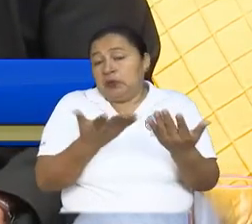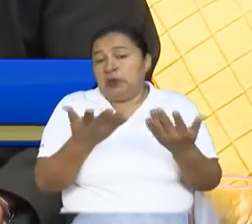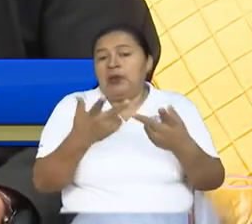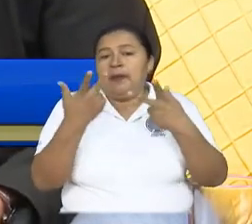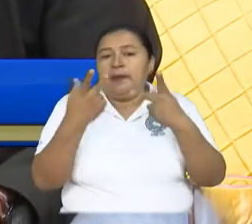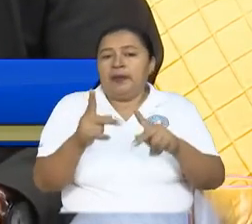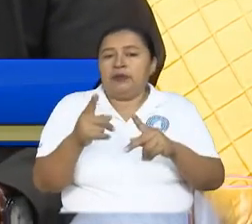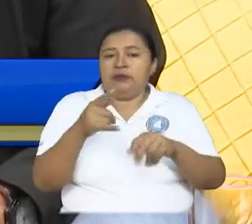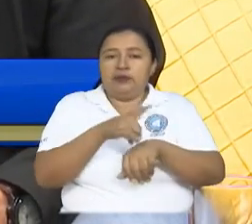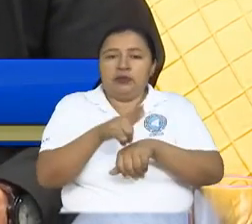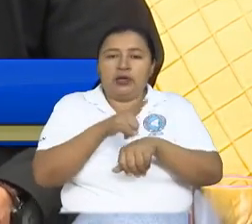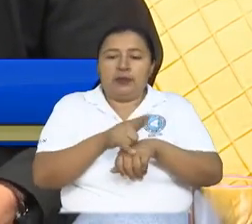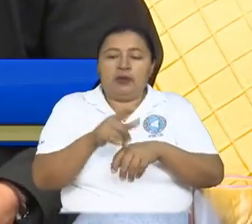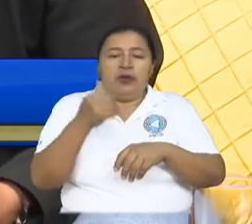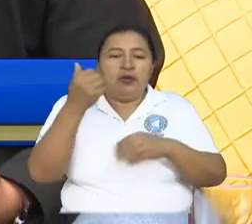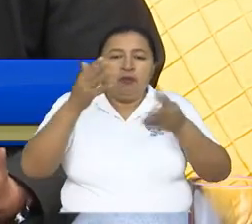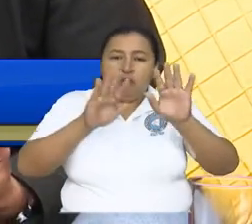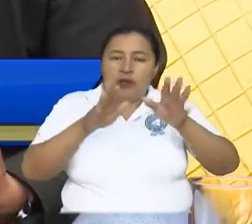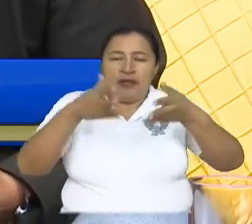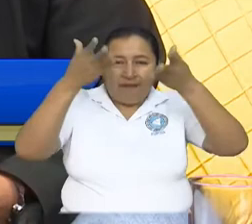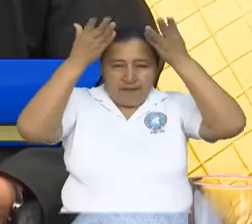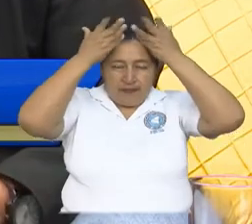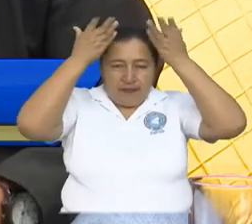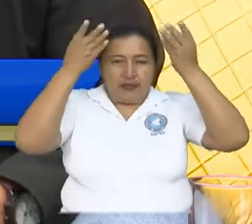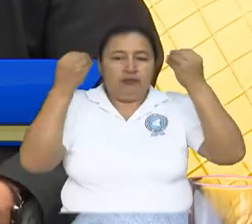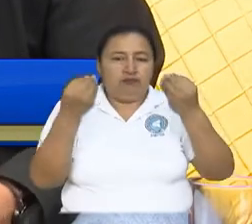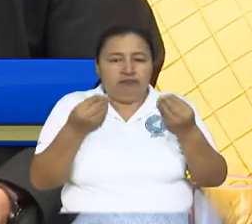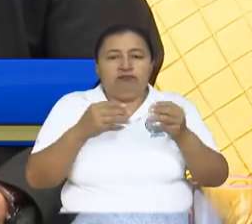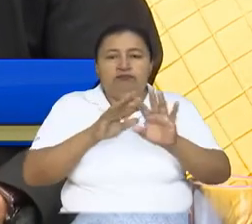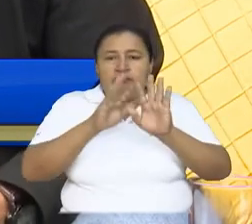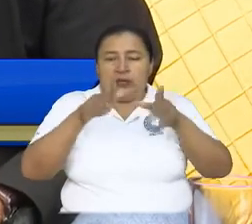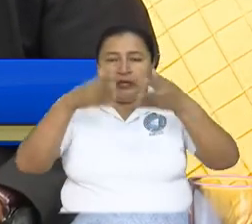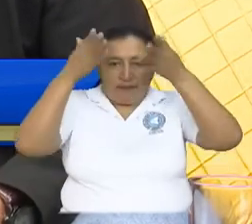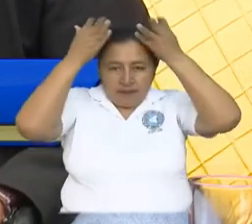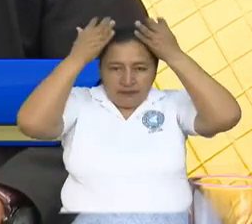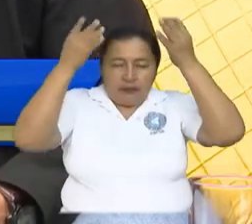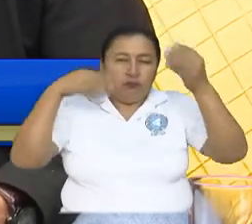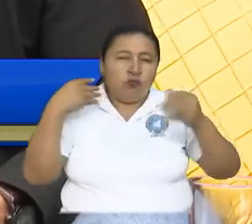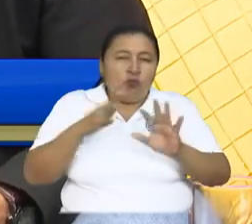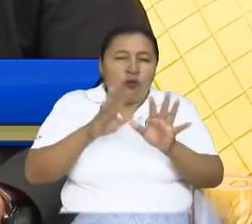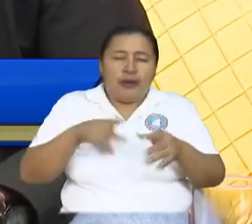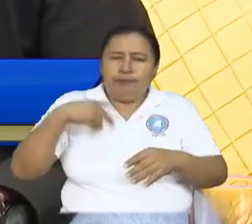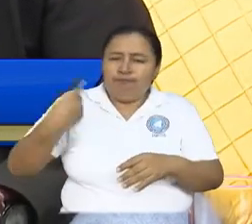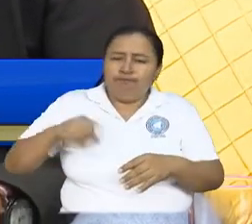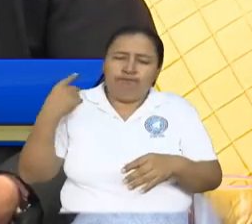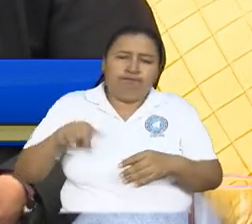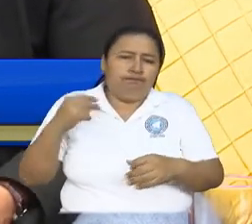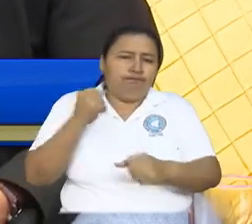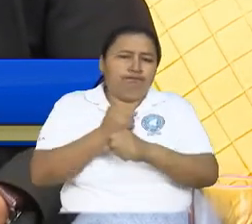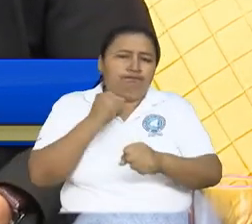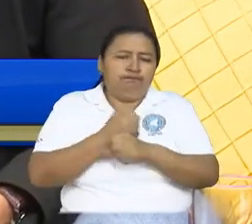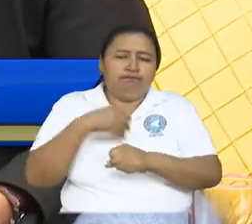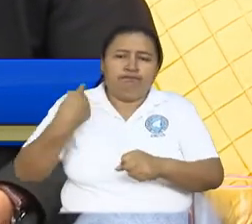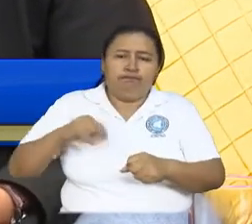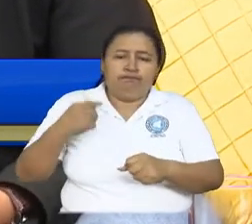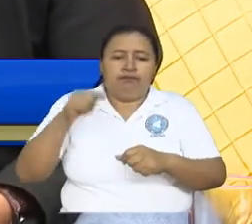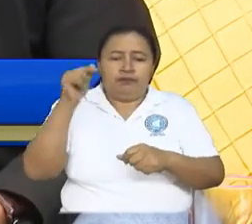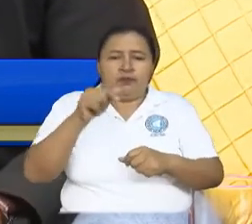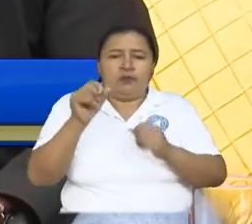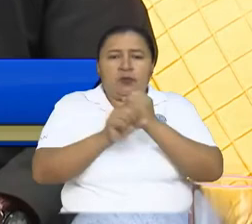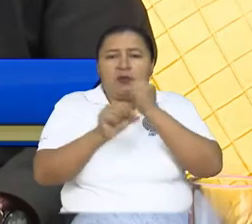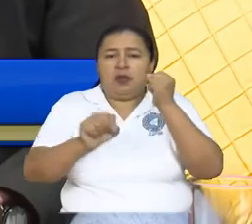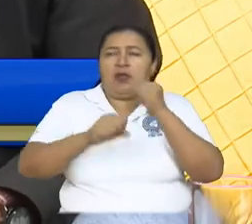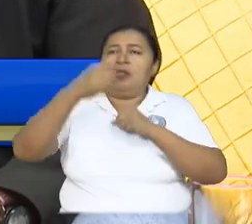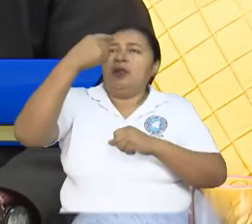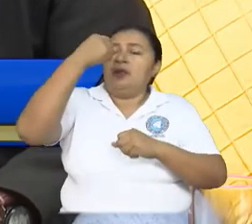buscamos las enfermeras hermanos las enfermeras son mujeres trabajadoras ahí en la jornada de